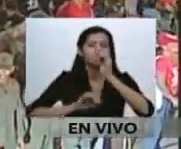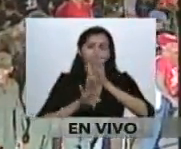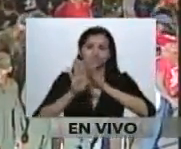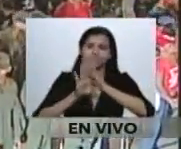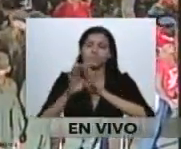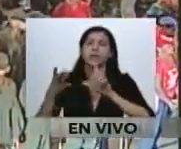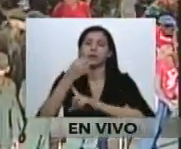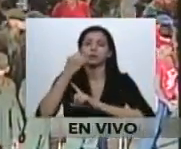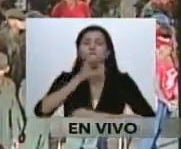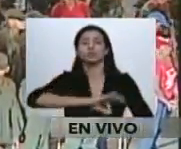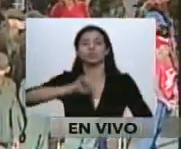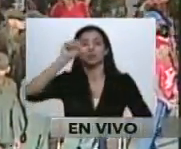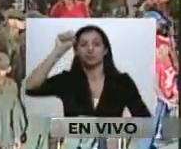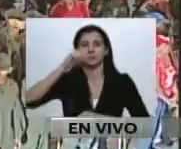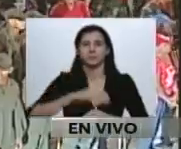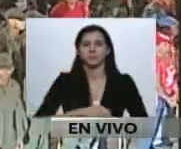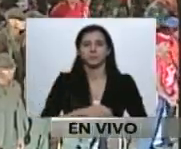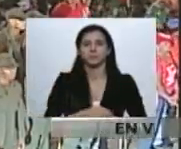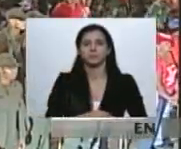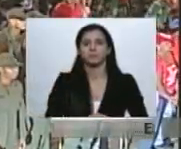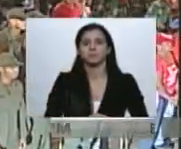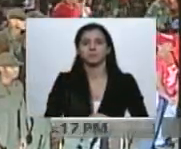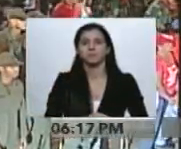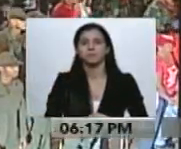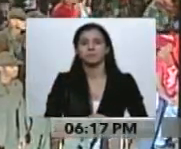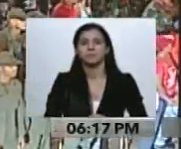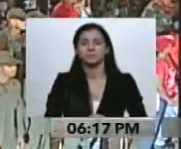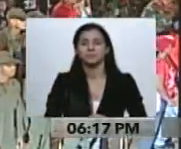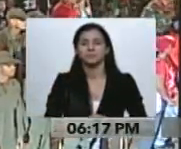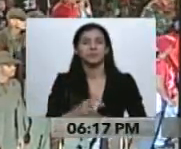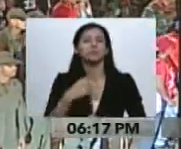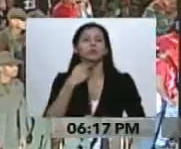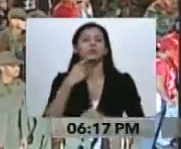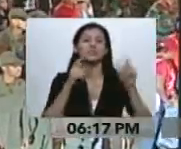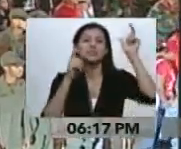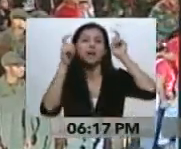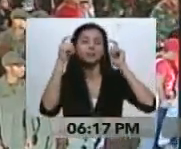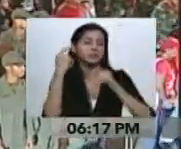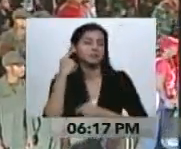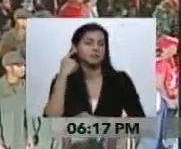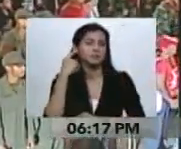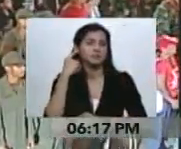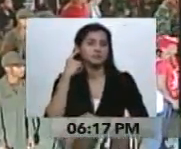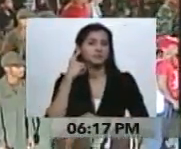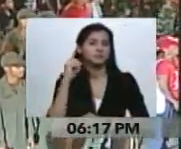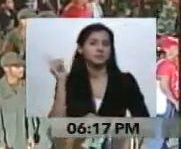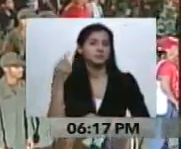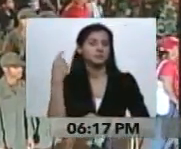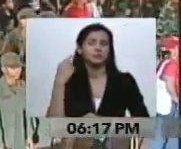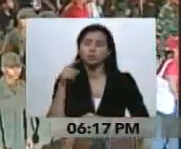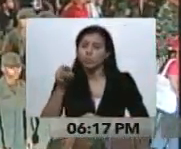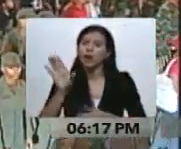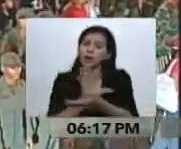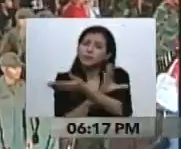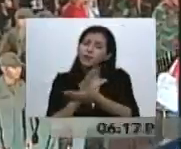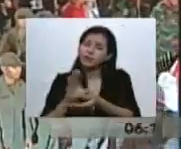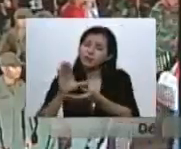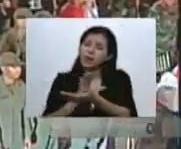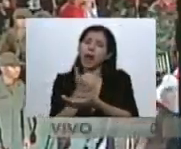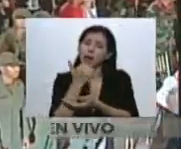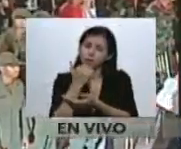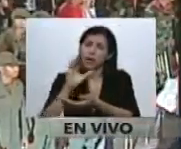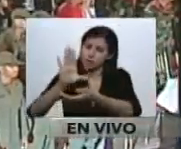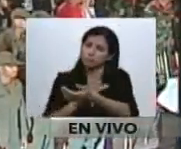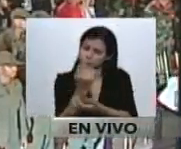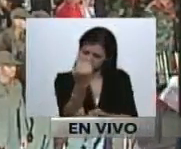Leales a Chávez. Hola, niña. Hola, bebé. Ay, vas a cantar una canción. Ven acá, pues, para que cante una